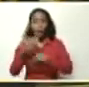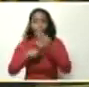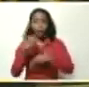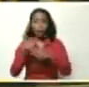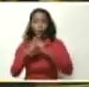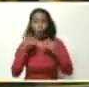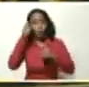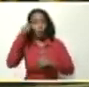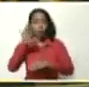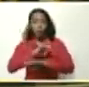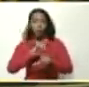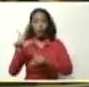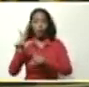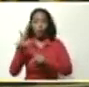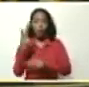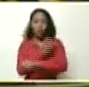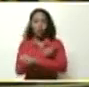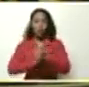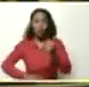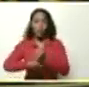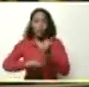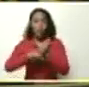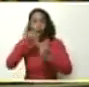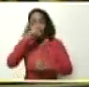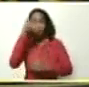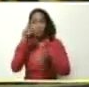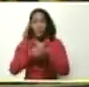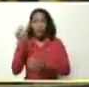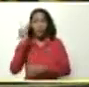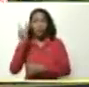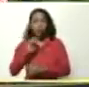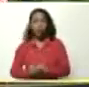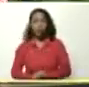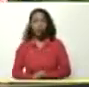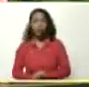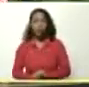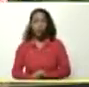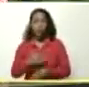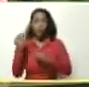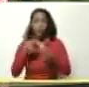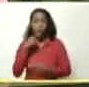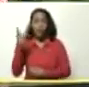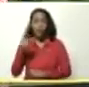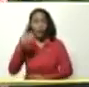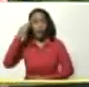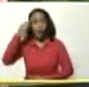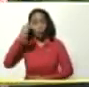toda la población la vacunación de refuerzo en el año 2022. Como dijera Carmen